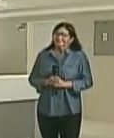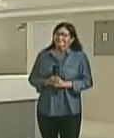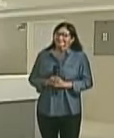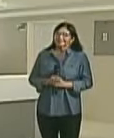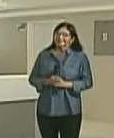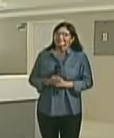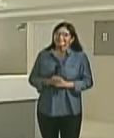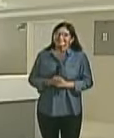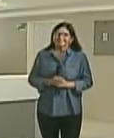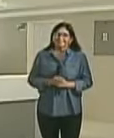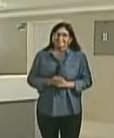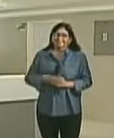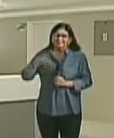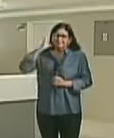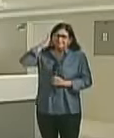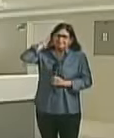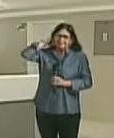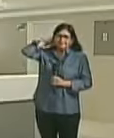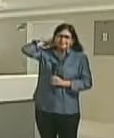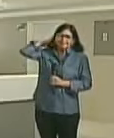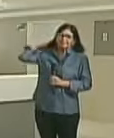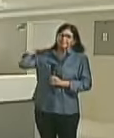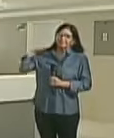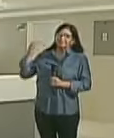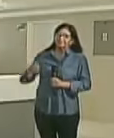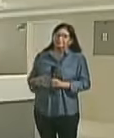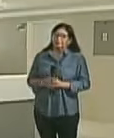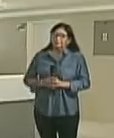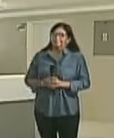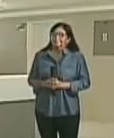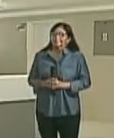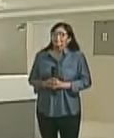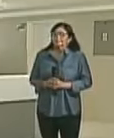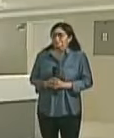la doctora Eliana Jiménez. Está con